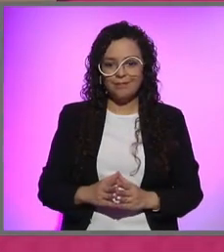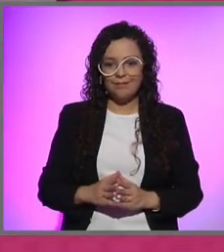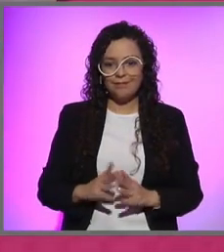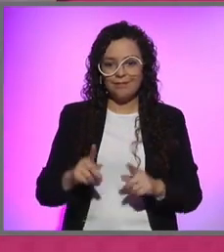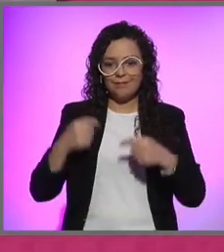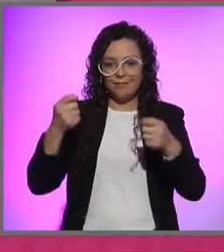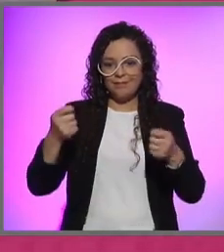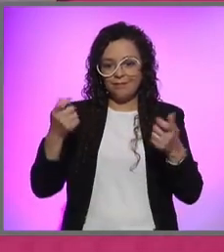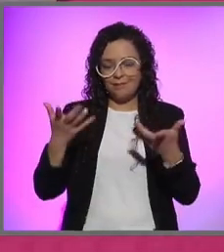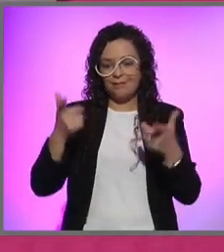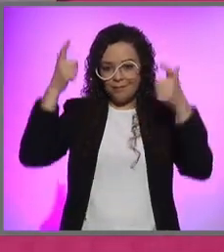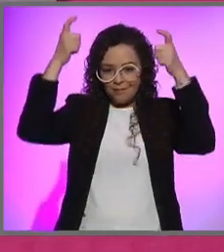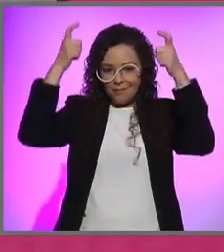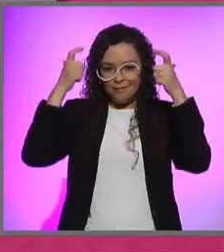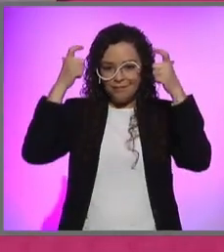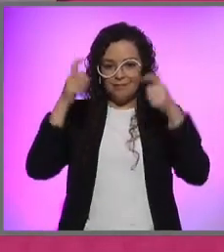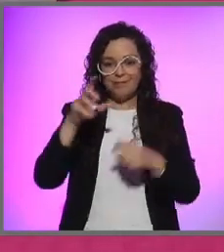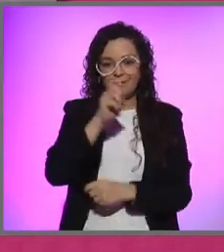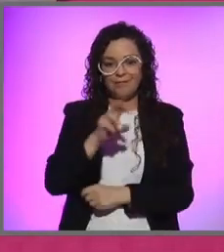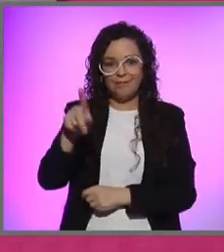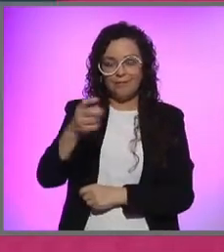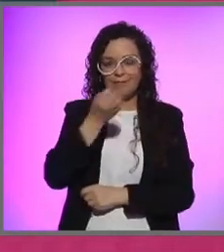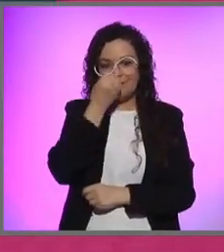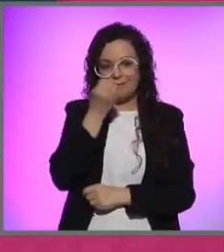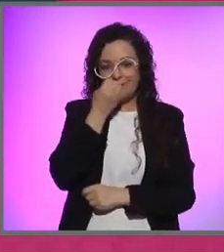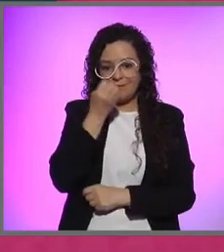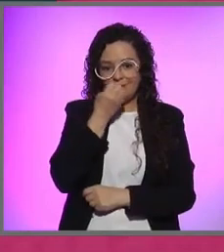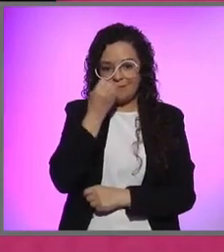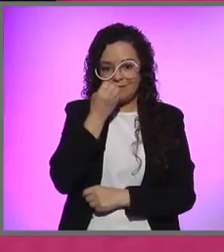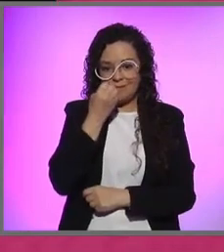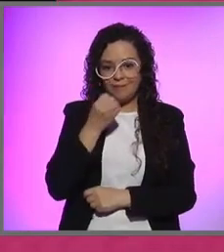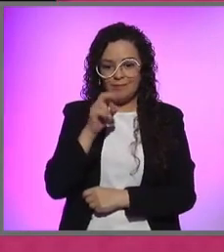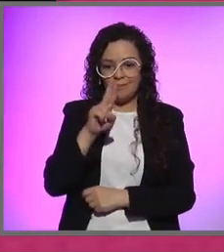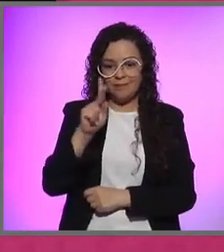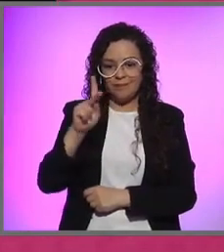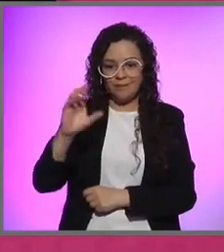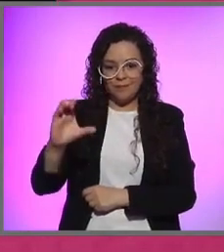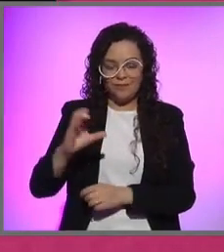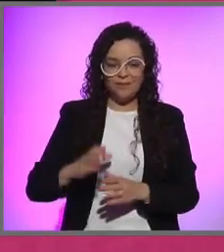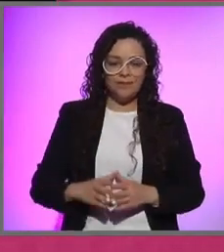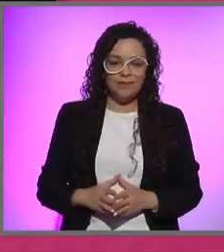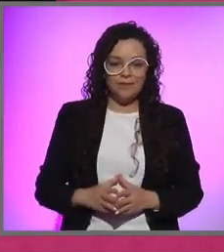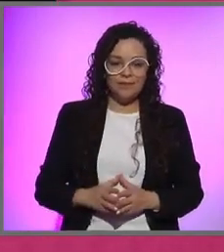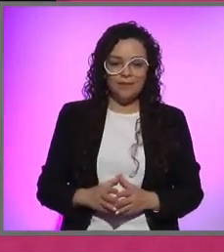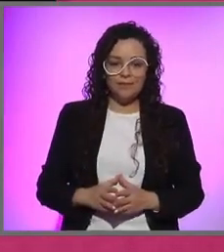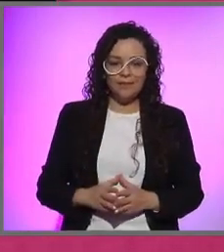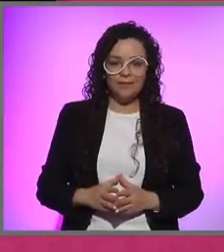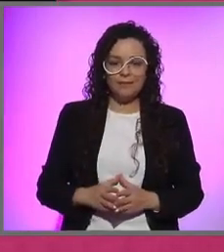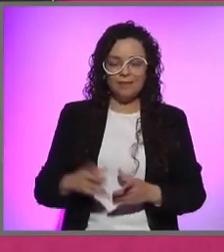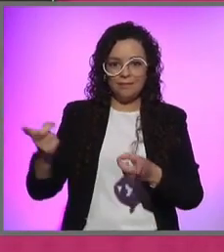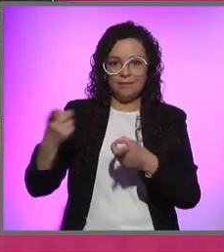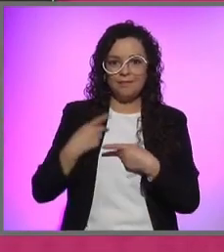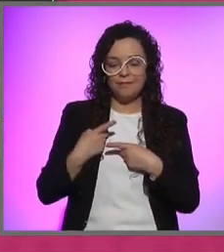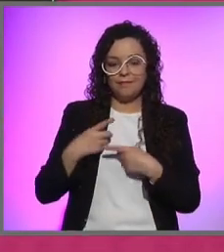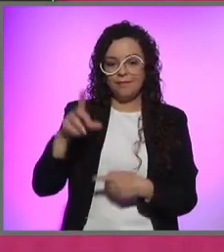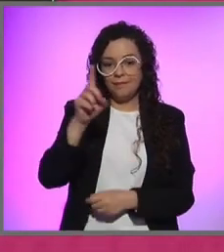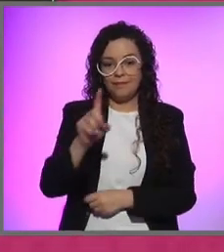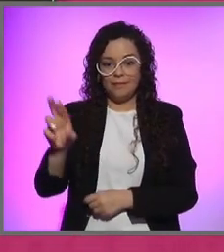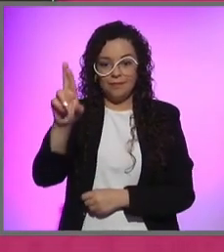Terraza recibiendo el birrete de manos del rector de la UPC, Daniel Crespo. El doctorado, yo creo que me lo están otorgando no por una